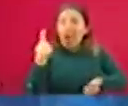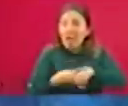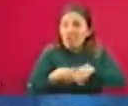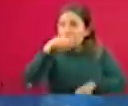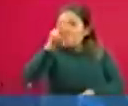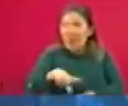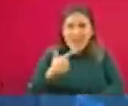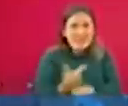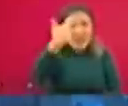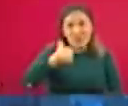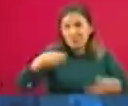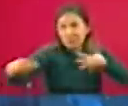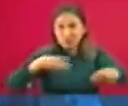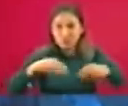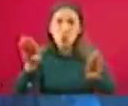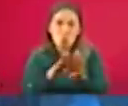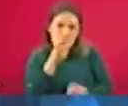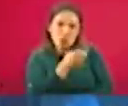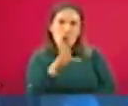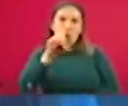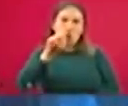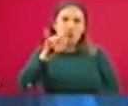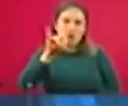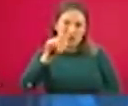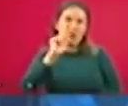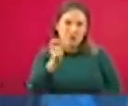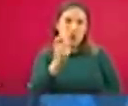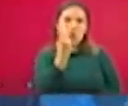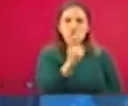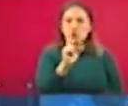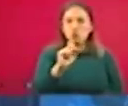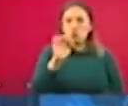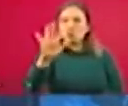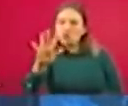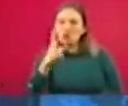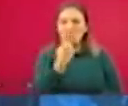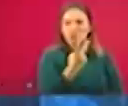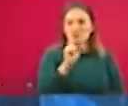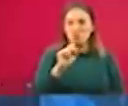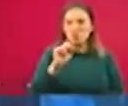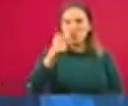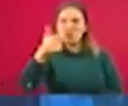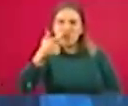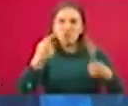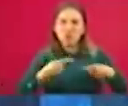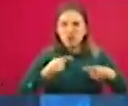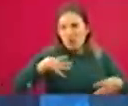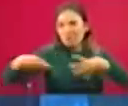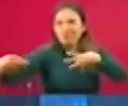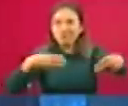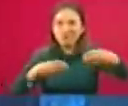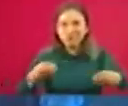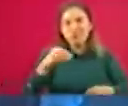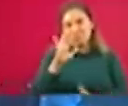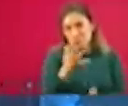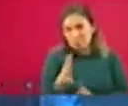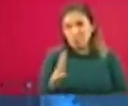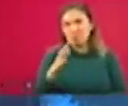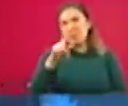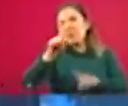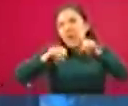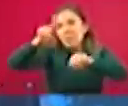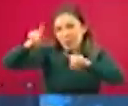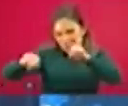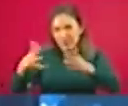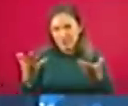hecho, lo más probable es que sea una minoría de ellas. Y por la eso dicen que lo... Sí, dígame, no, dígame. Le comento, entonces,